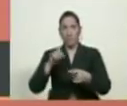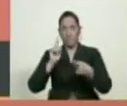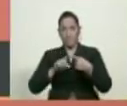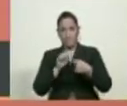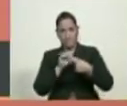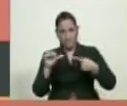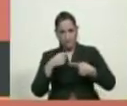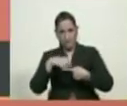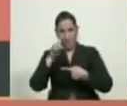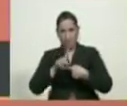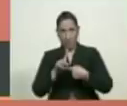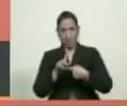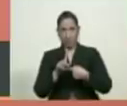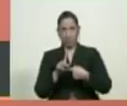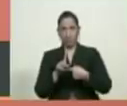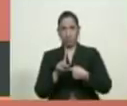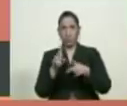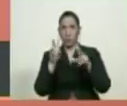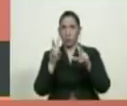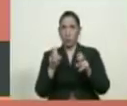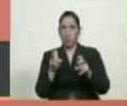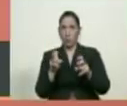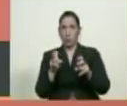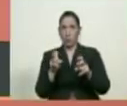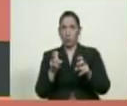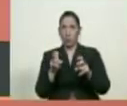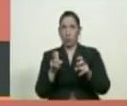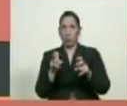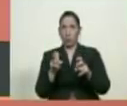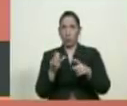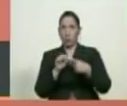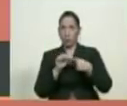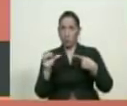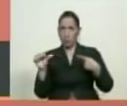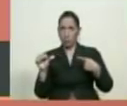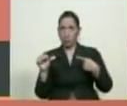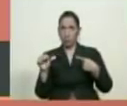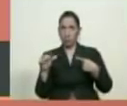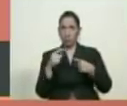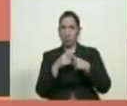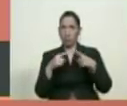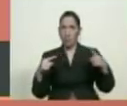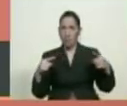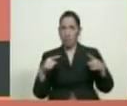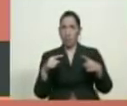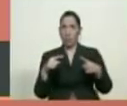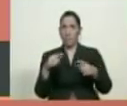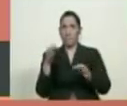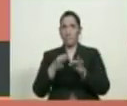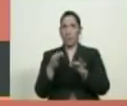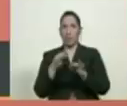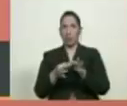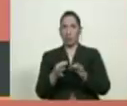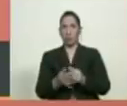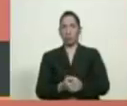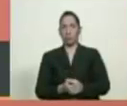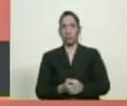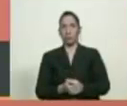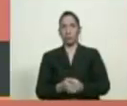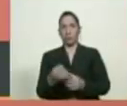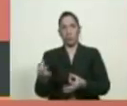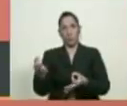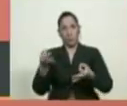el primer salario con el nuevo bono, con el nuevo salario de medio petro, es decir, que antes del 1 de septiembre tenemos que recibir las nóminas. Es un